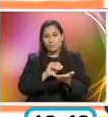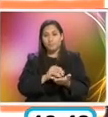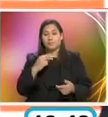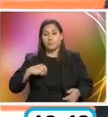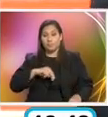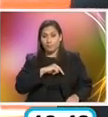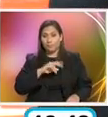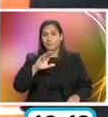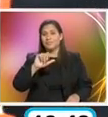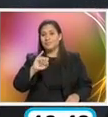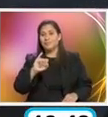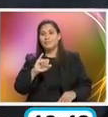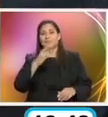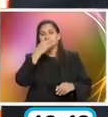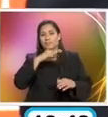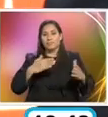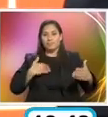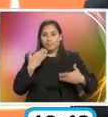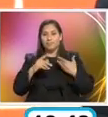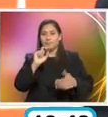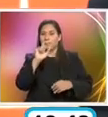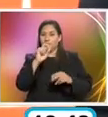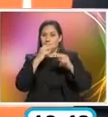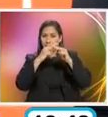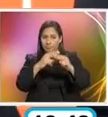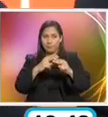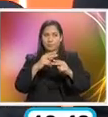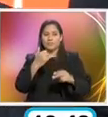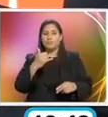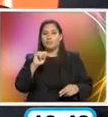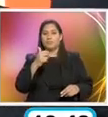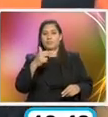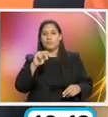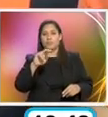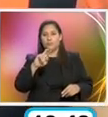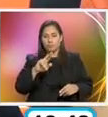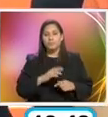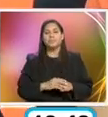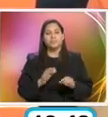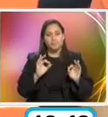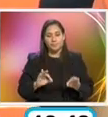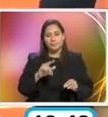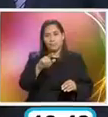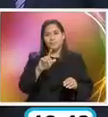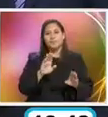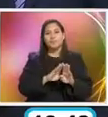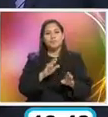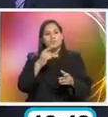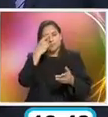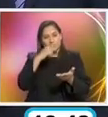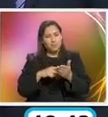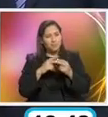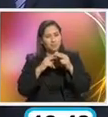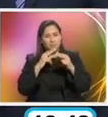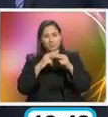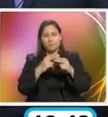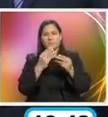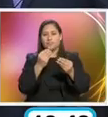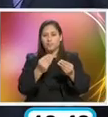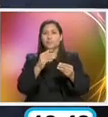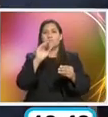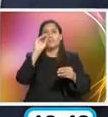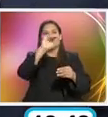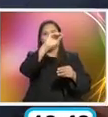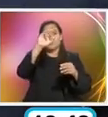estamos a punto ya de los festejos ya del 20 aniversario de Yaguaro. Excelente, que además van a hacer muchísimo, me imagino que van a estar de gira por toda la